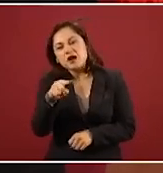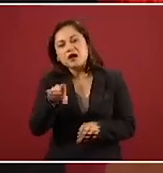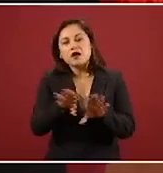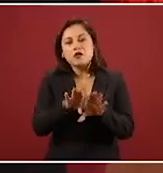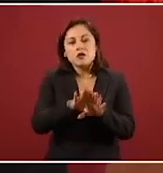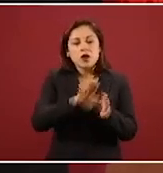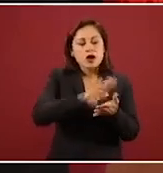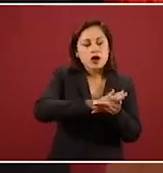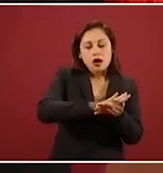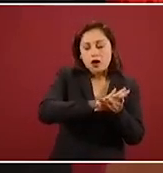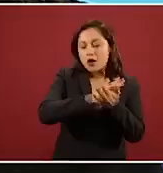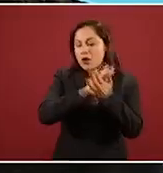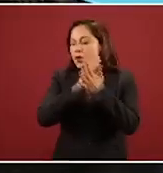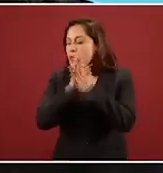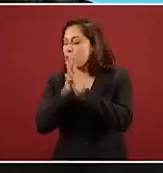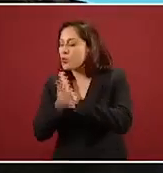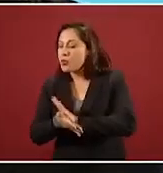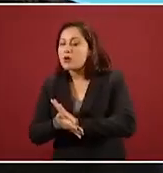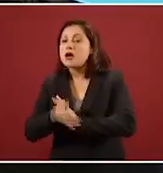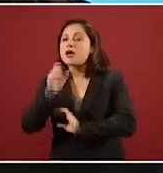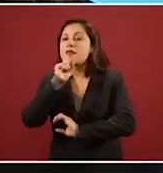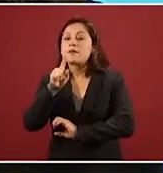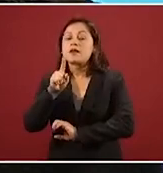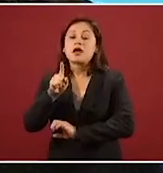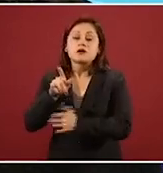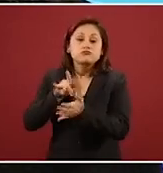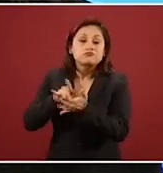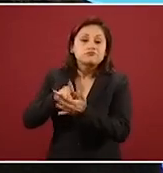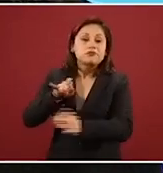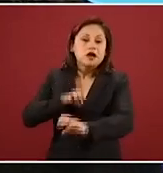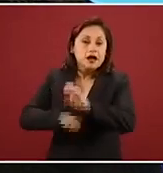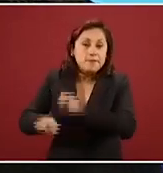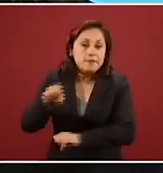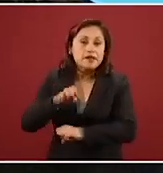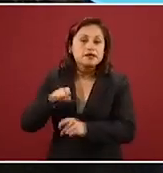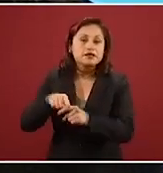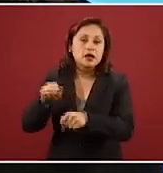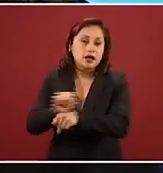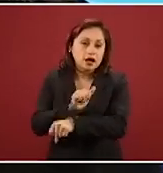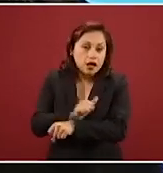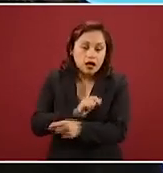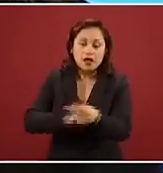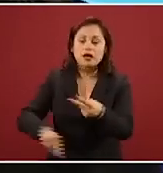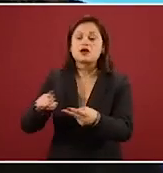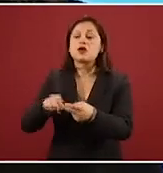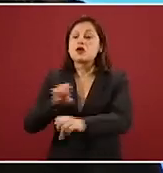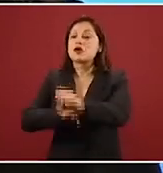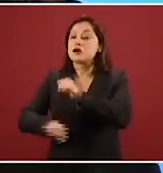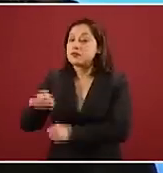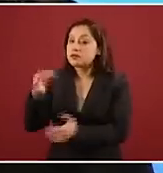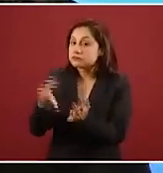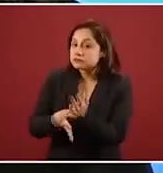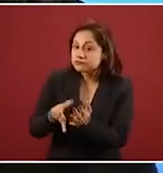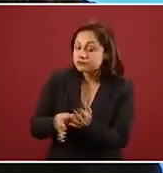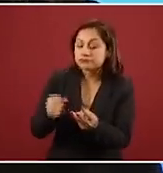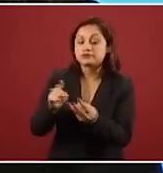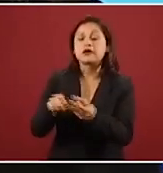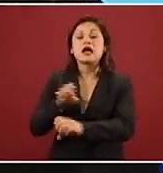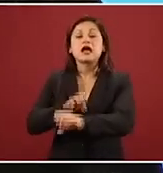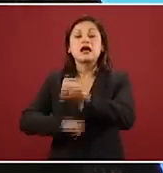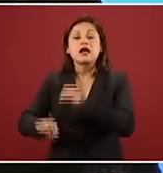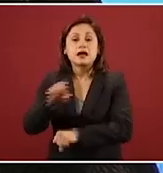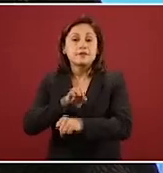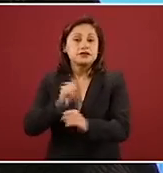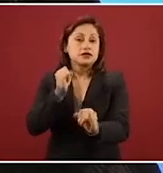apoyar esta integración, para apoyar industria automotriz, acero, pero también apoyar servicios financieros, digitales, comercio